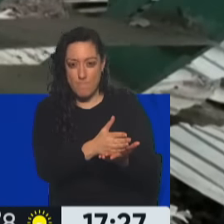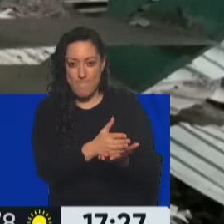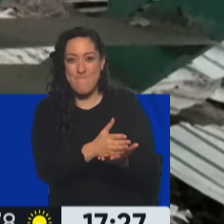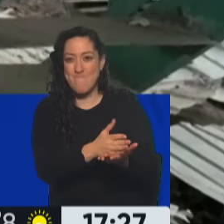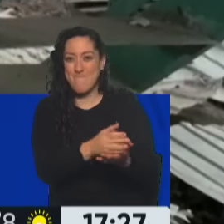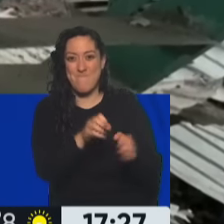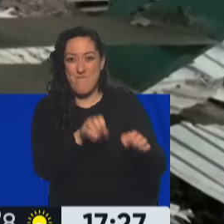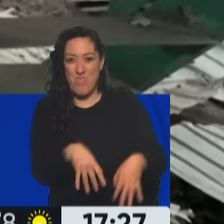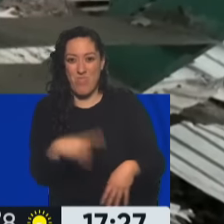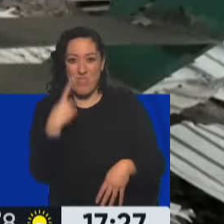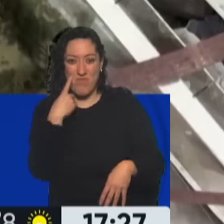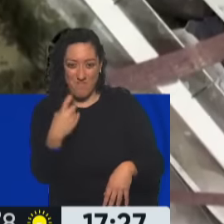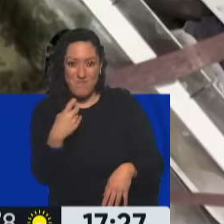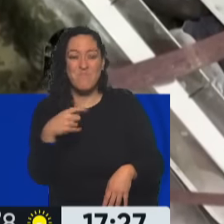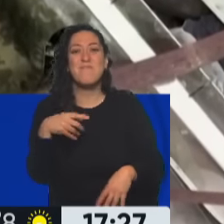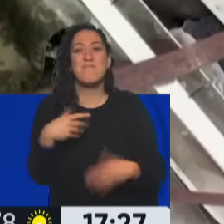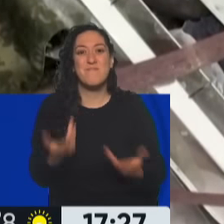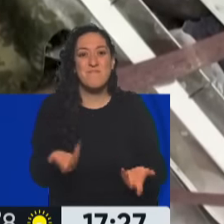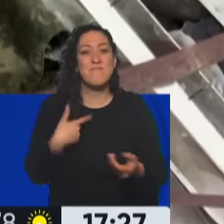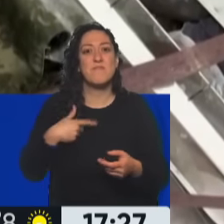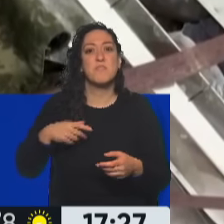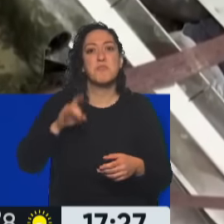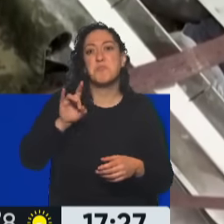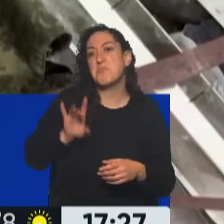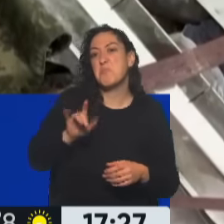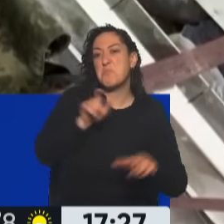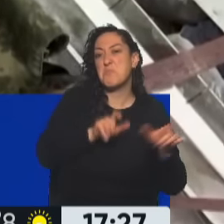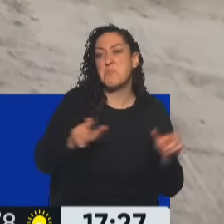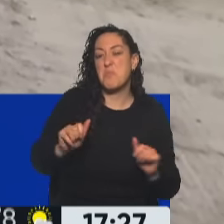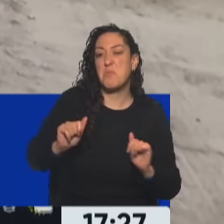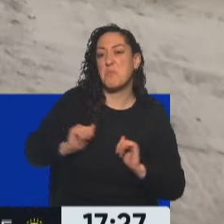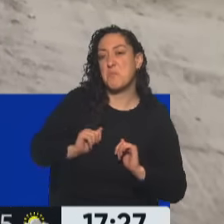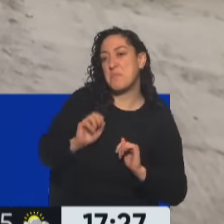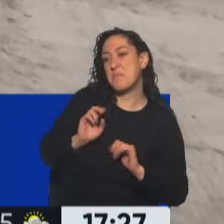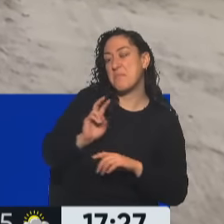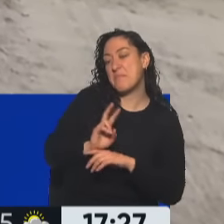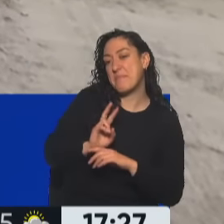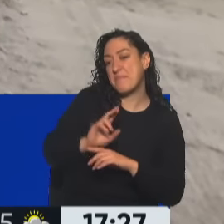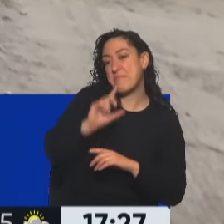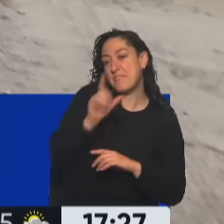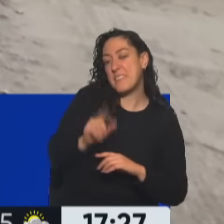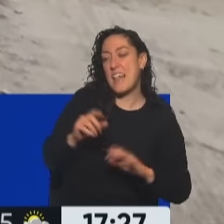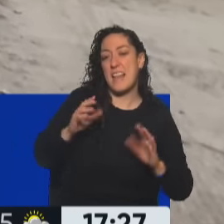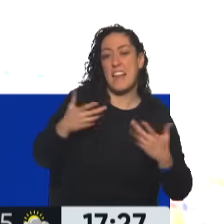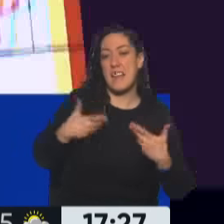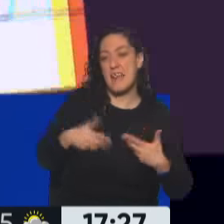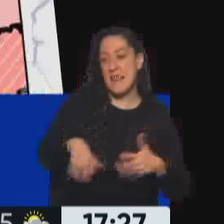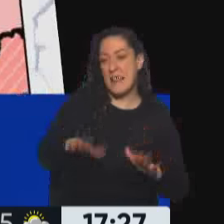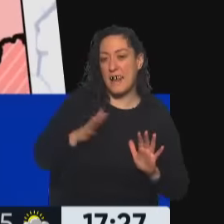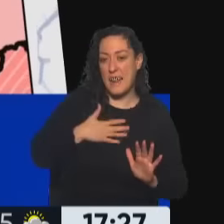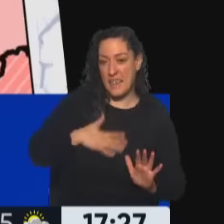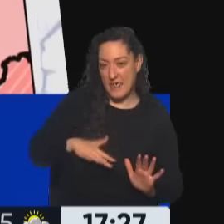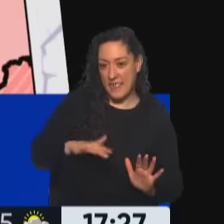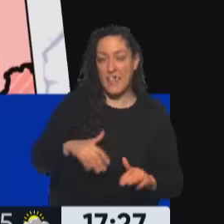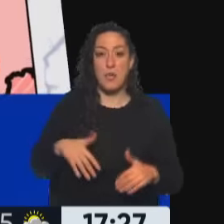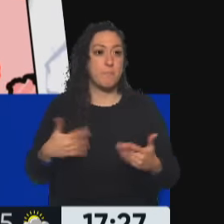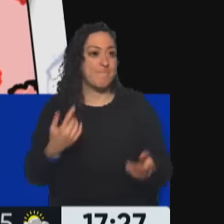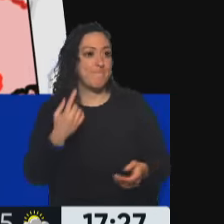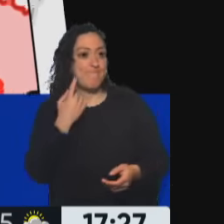de las fuerzas rusas allí, solo estaba protegida por conscriptos y fuerzas del Servicio Federal de Seguridad. Las